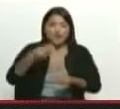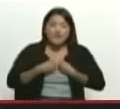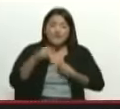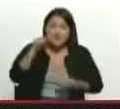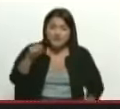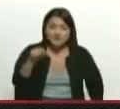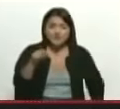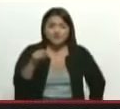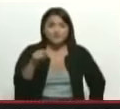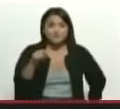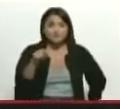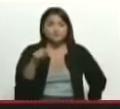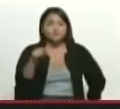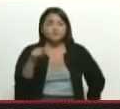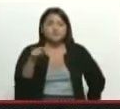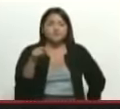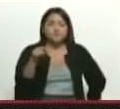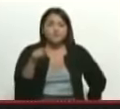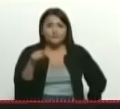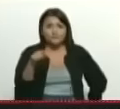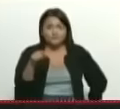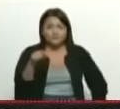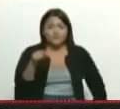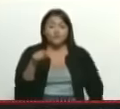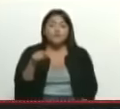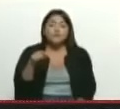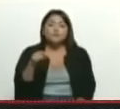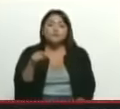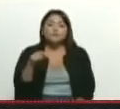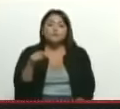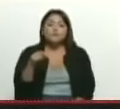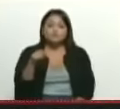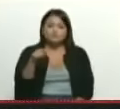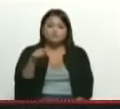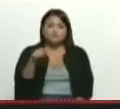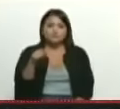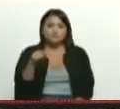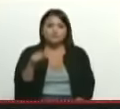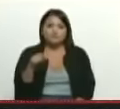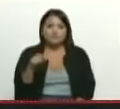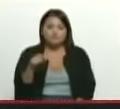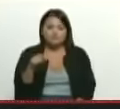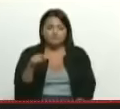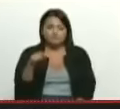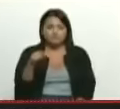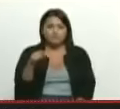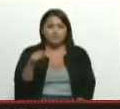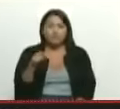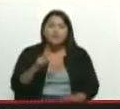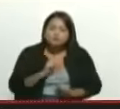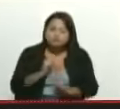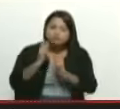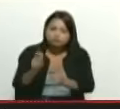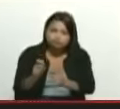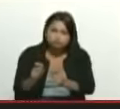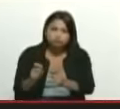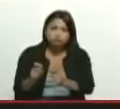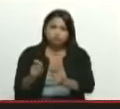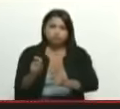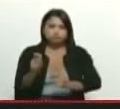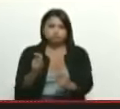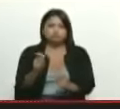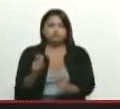actual y futura de ese territorio, que incluya, entre otros, el otorgamiento de